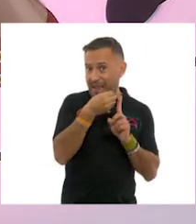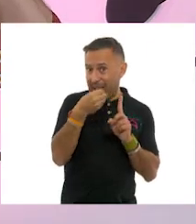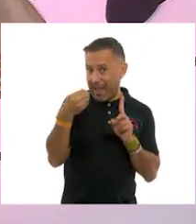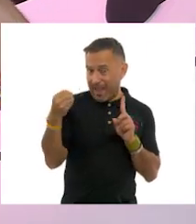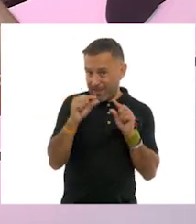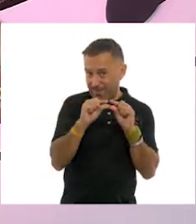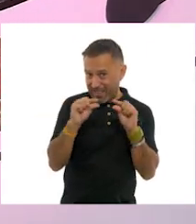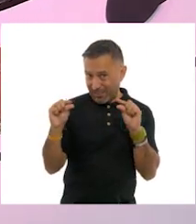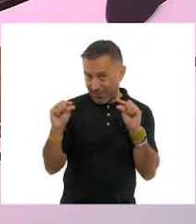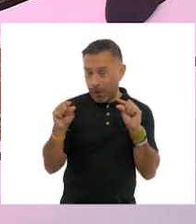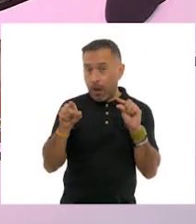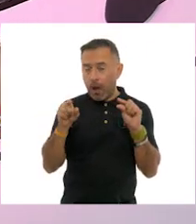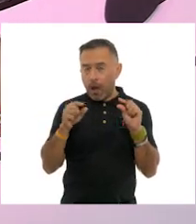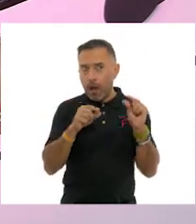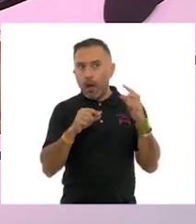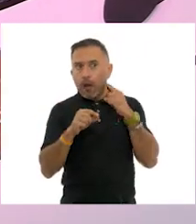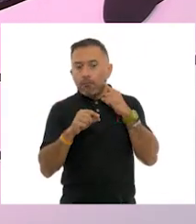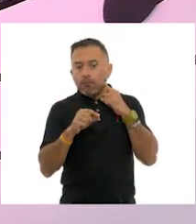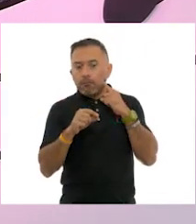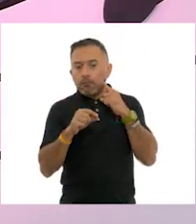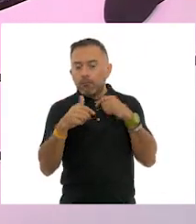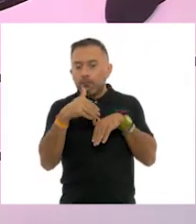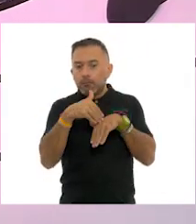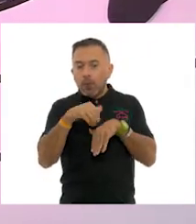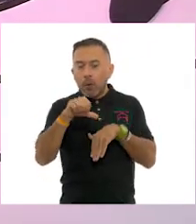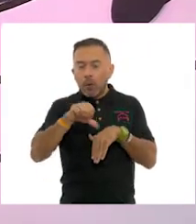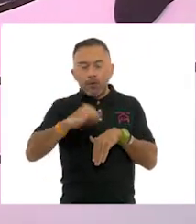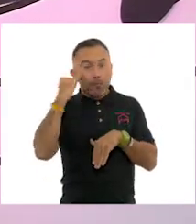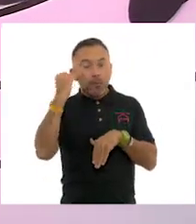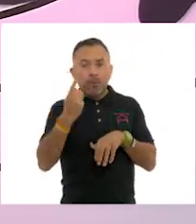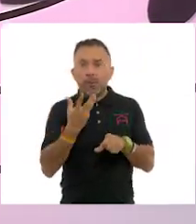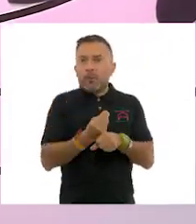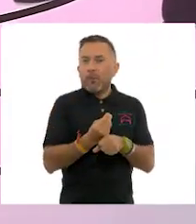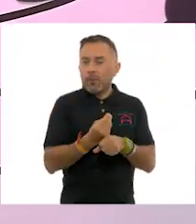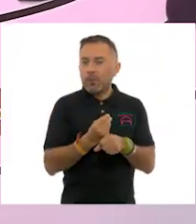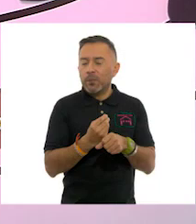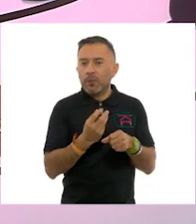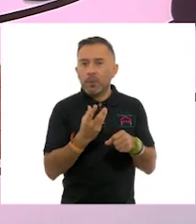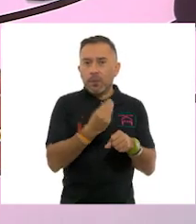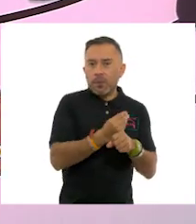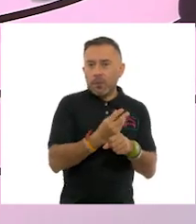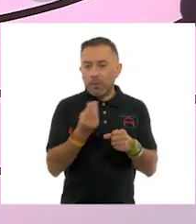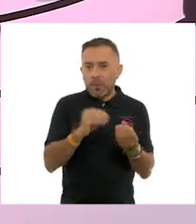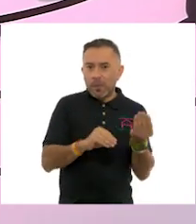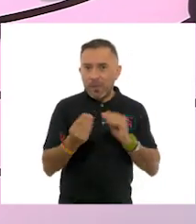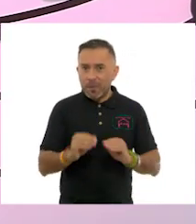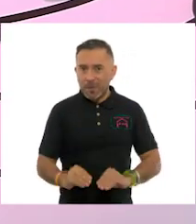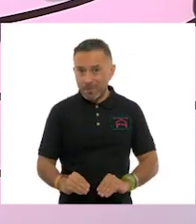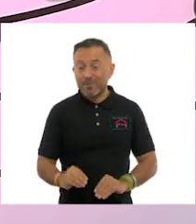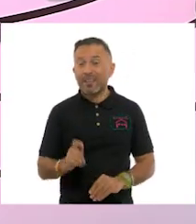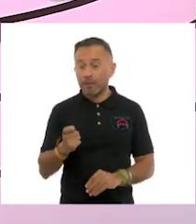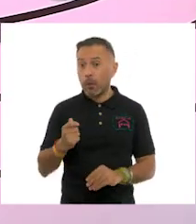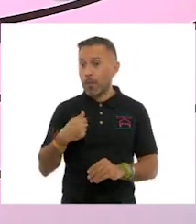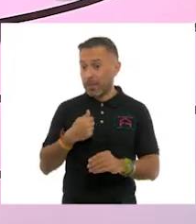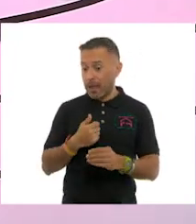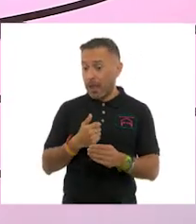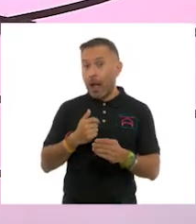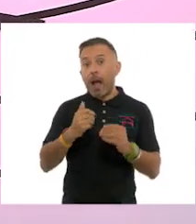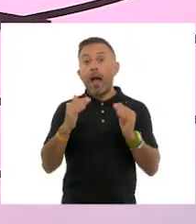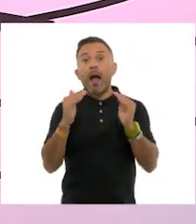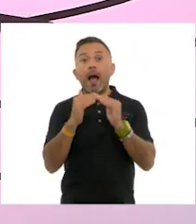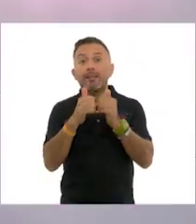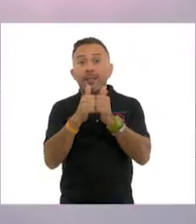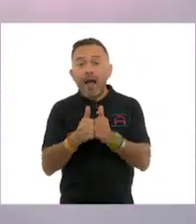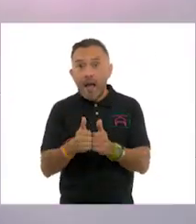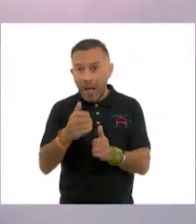ahí él tiene que inventarse algo. Entonces yo te voy a decir, aprende música en casa con Zenén